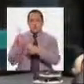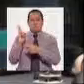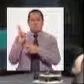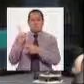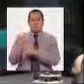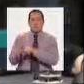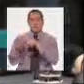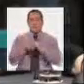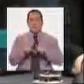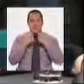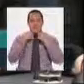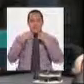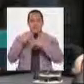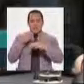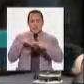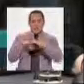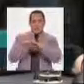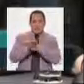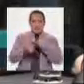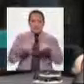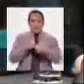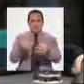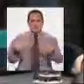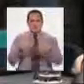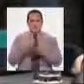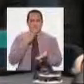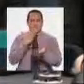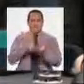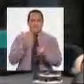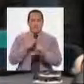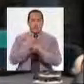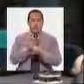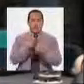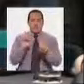que están metidas en estos ilícitos.